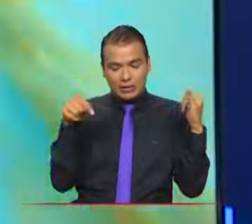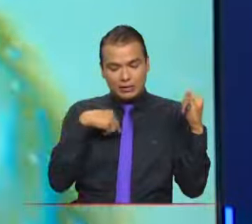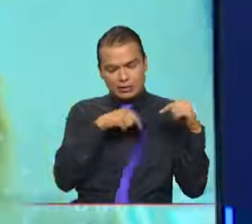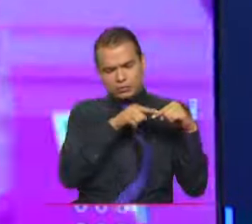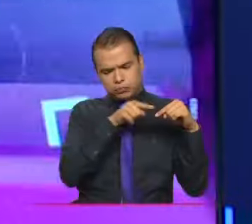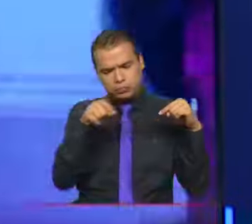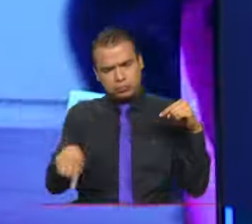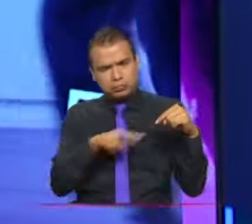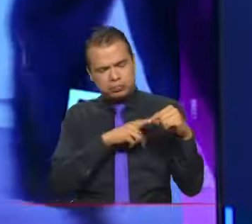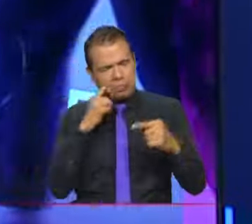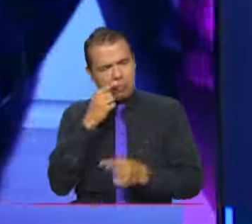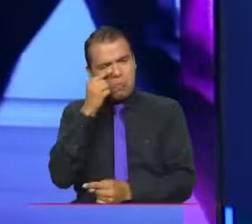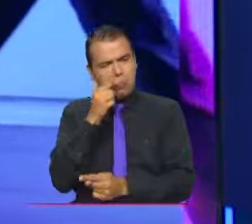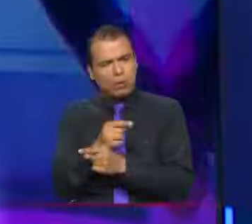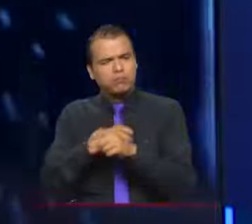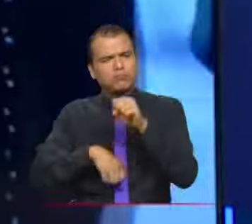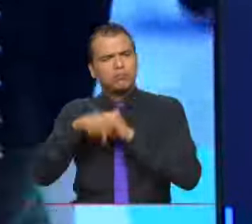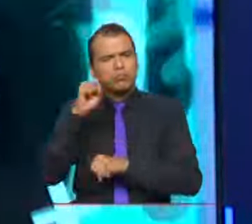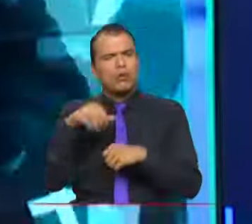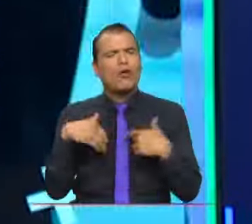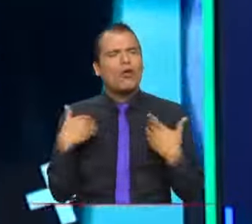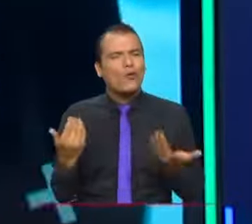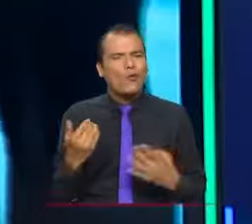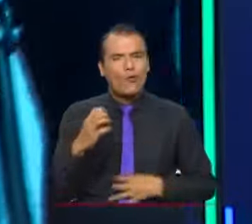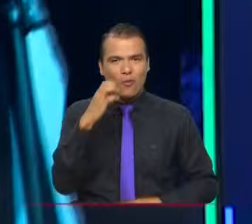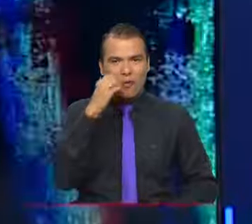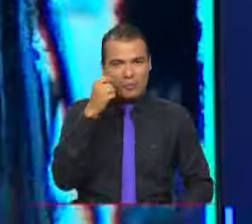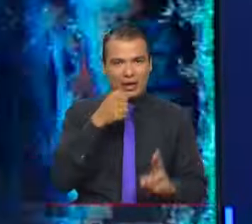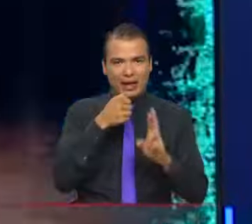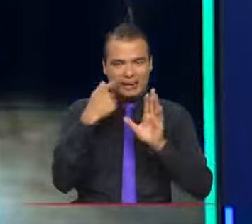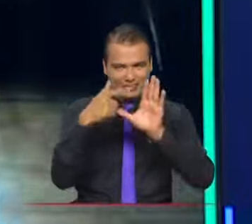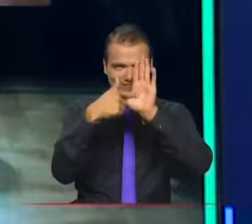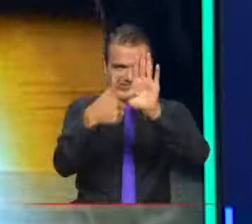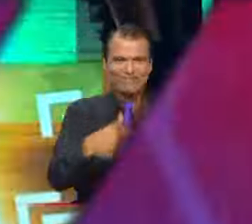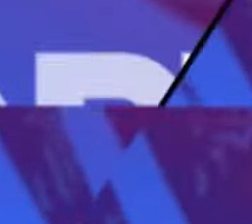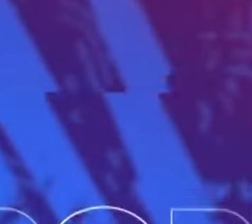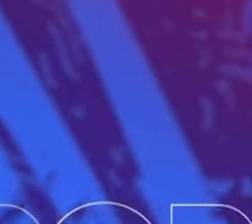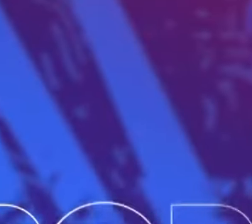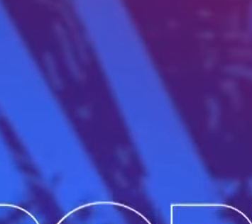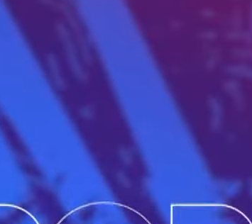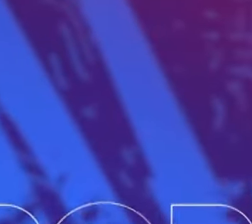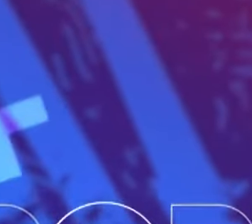lo hizo con nuestro hombre del ciclismo, con William Marulanda.